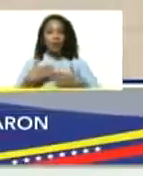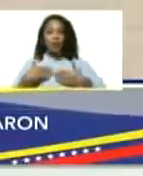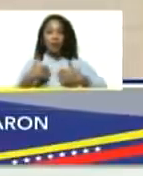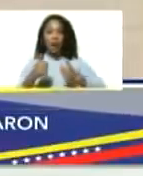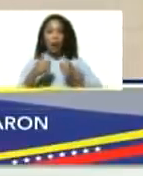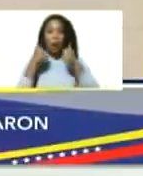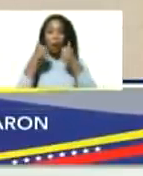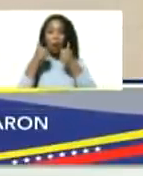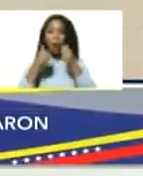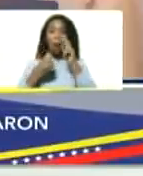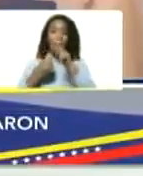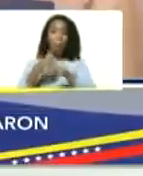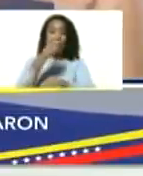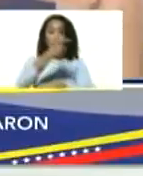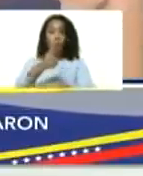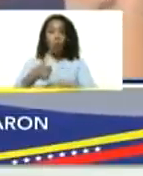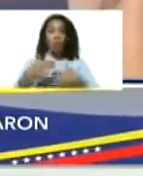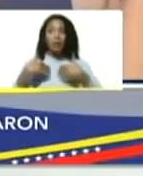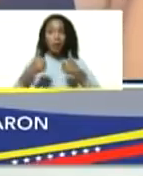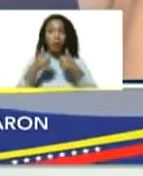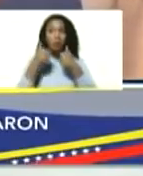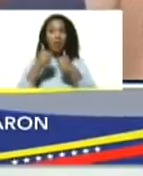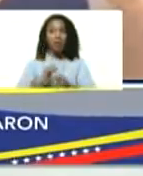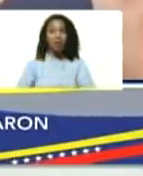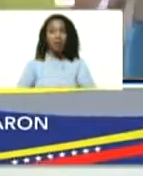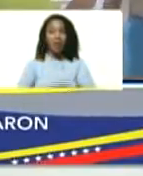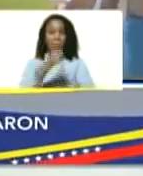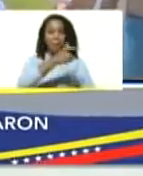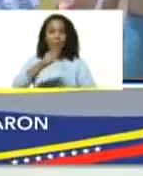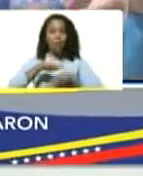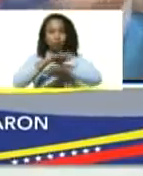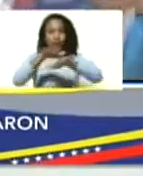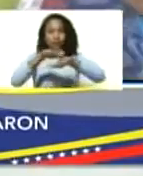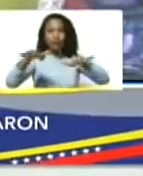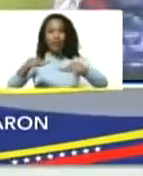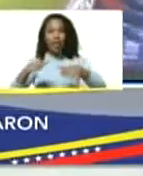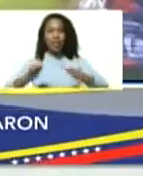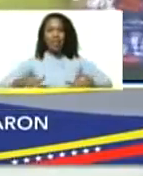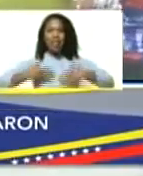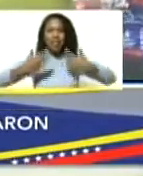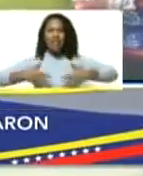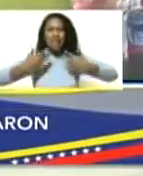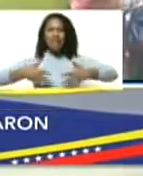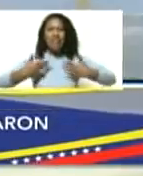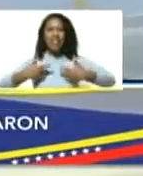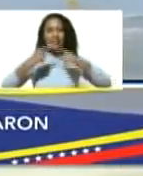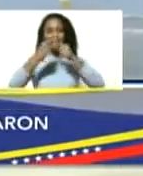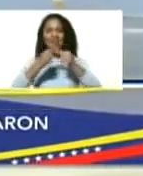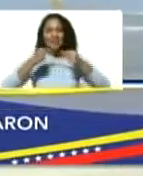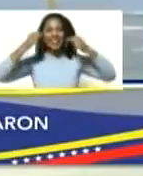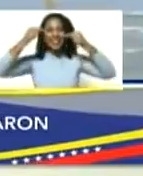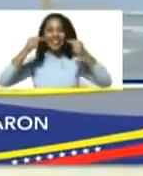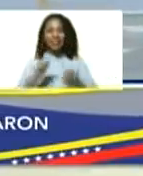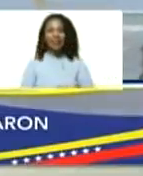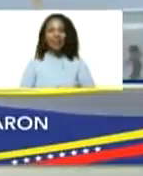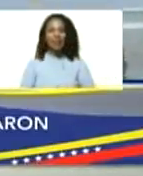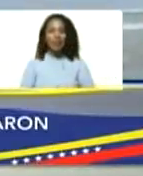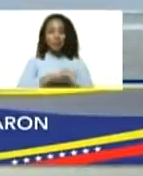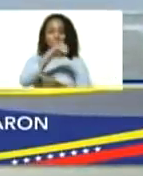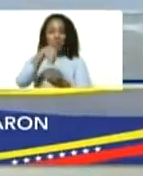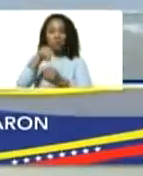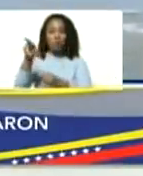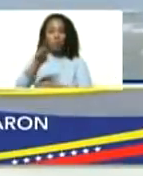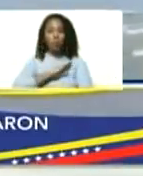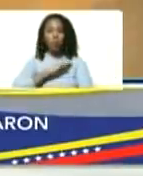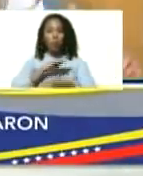muy sana a la gente en la playa disfrutando sonriente en su tierra